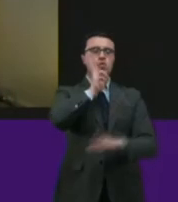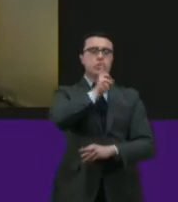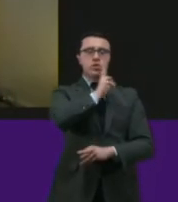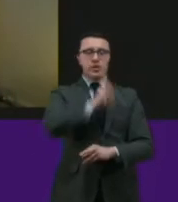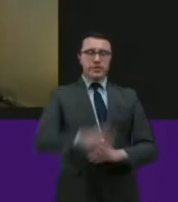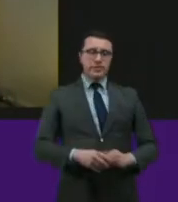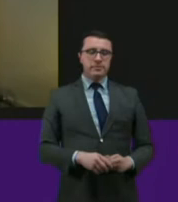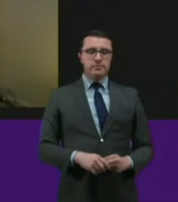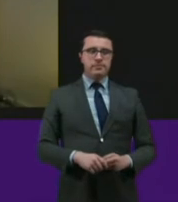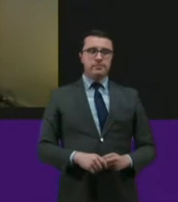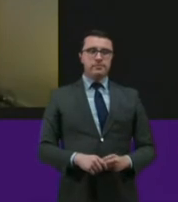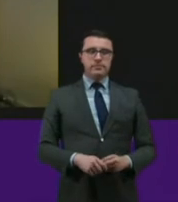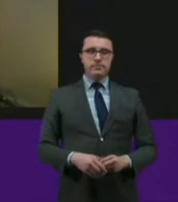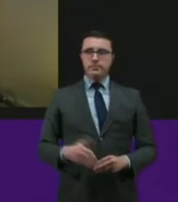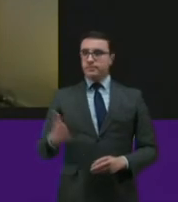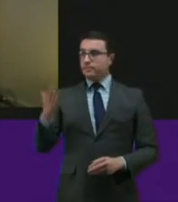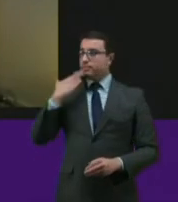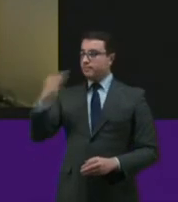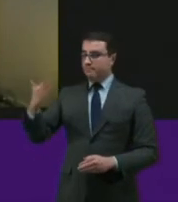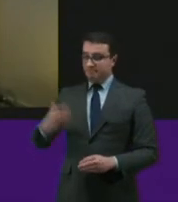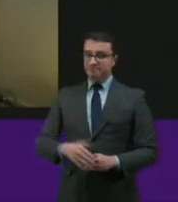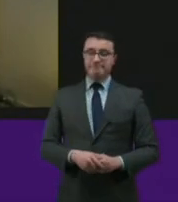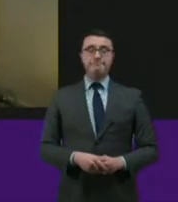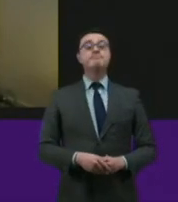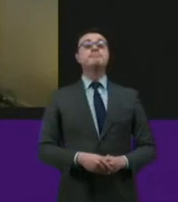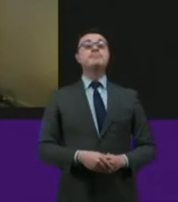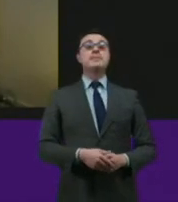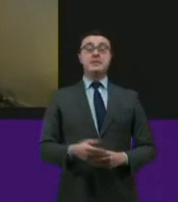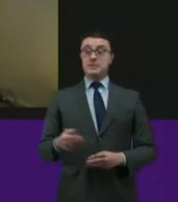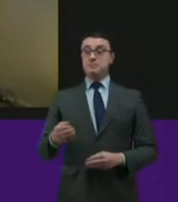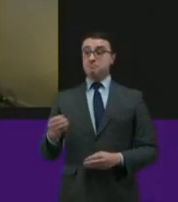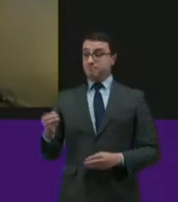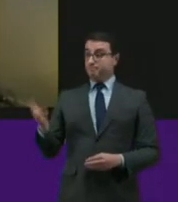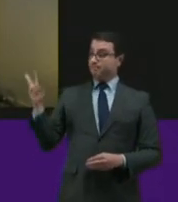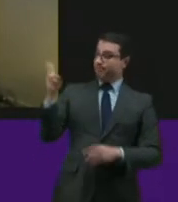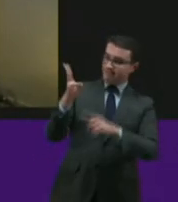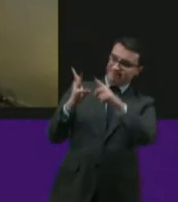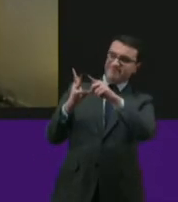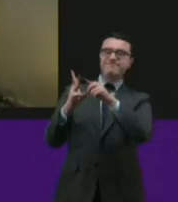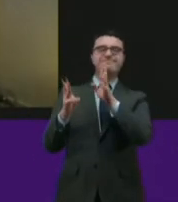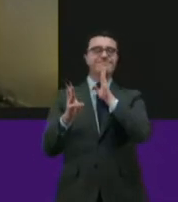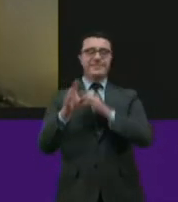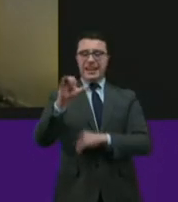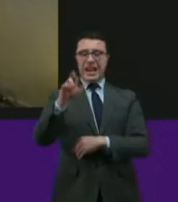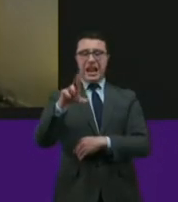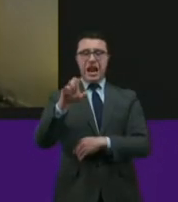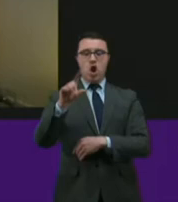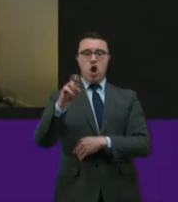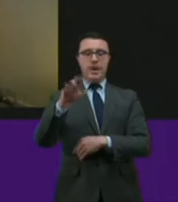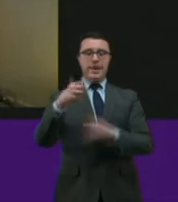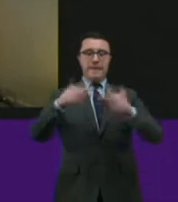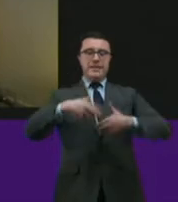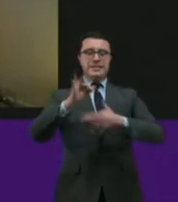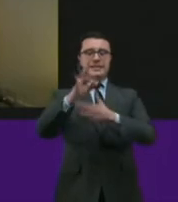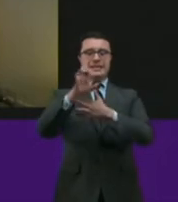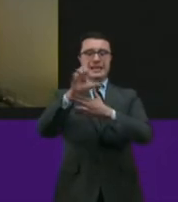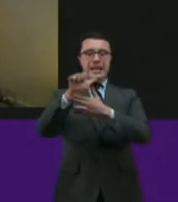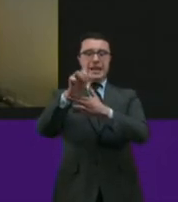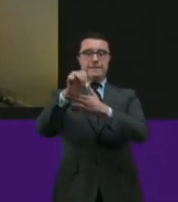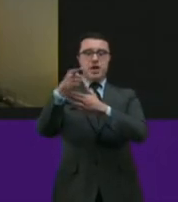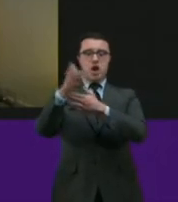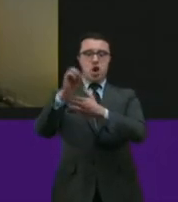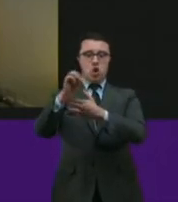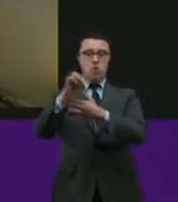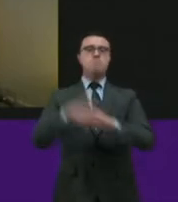Mil gracias. Bueno, seguimos con Carolina Velázquez en Tingo. Caro, adelante. Qué rico tener acá